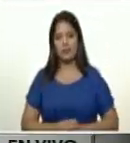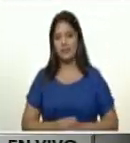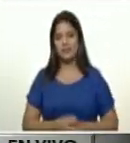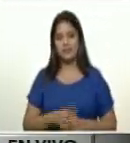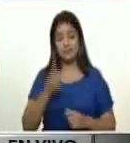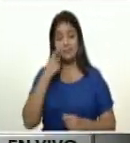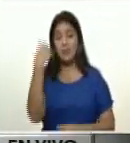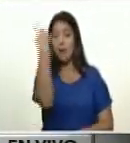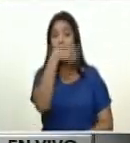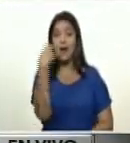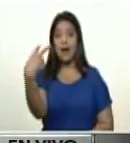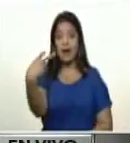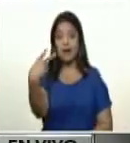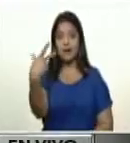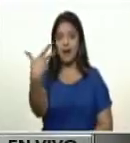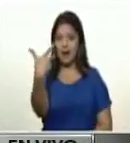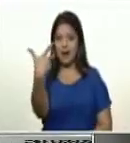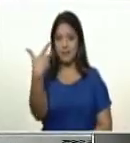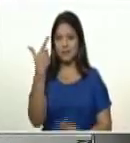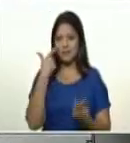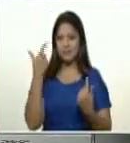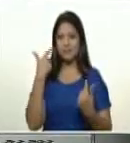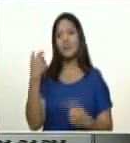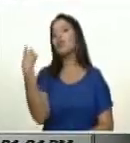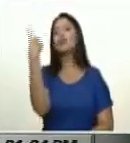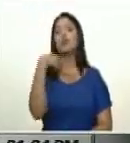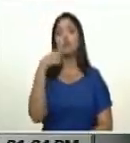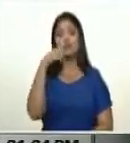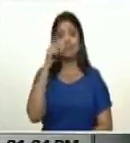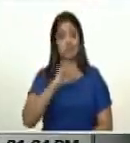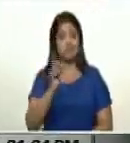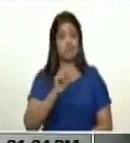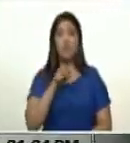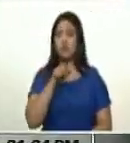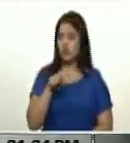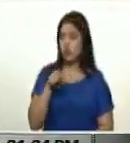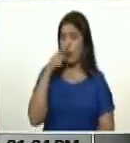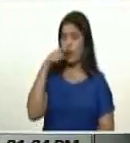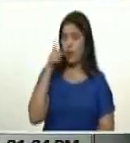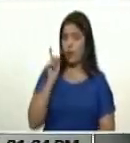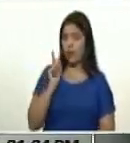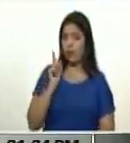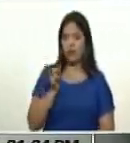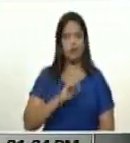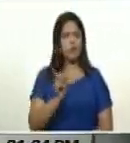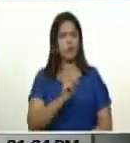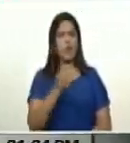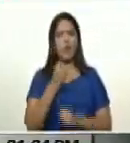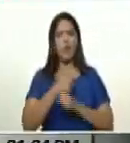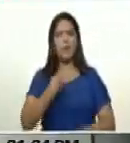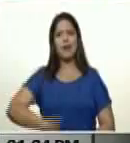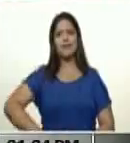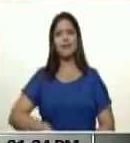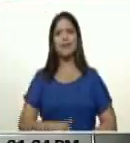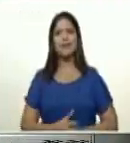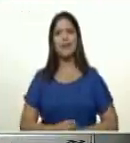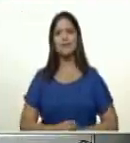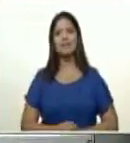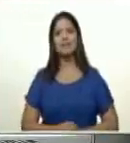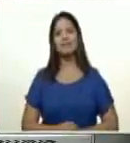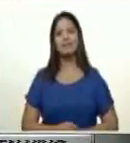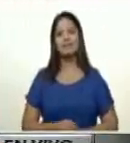la cara, ¿dónde está la cámara? No somos pelucones. ¿Tú eres un pelucón? Negativo, presidente. Negativo.